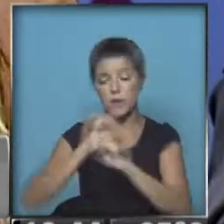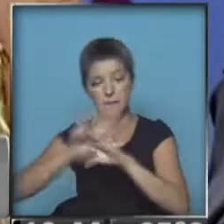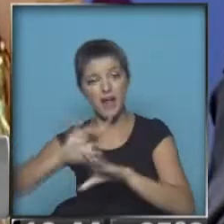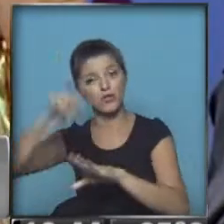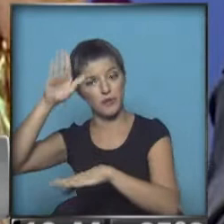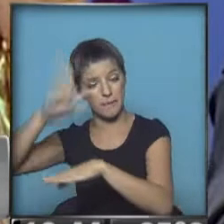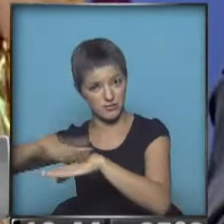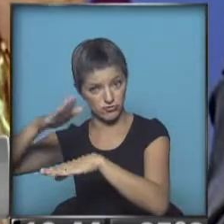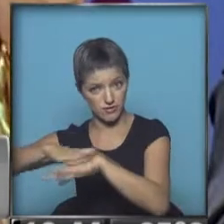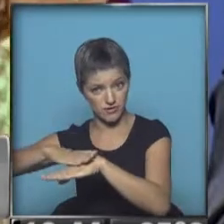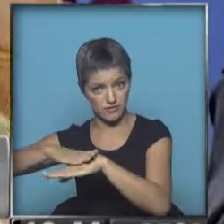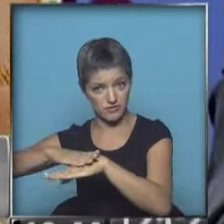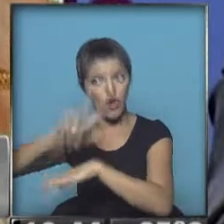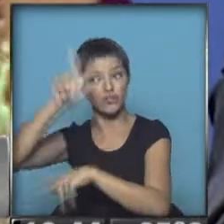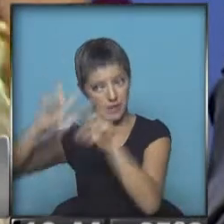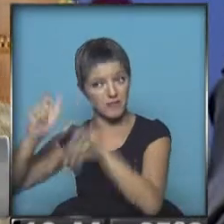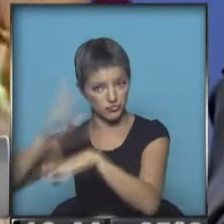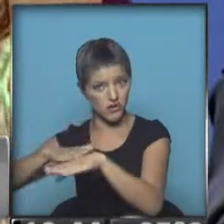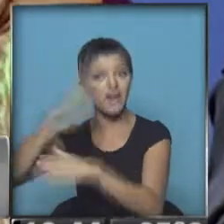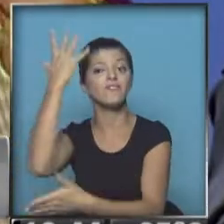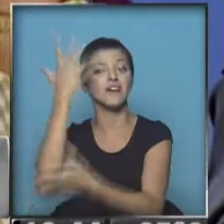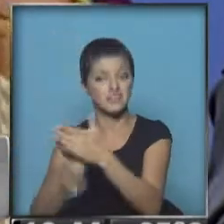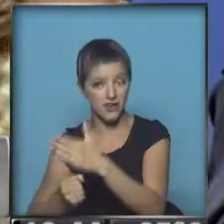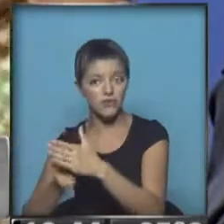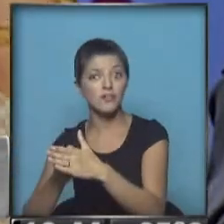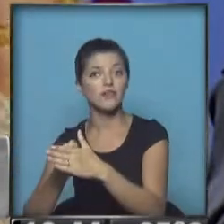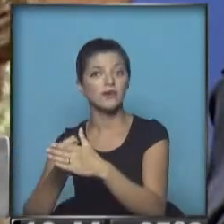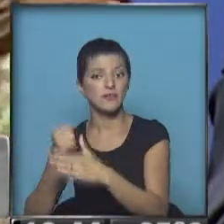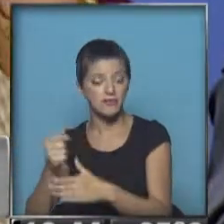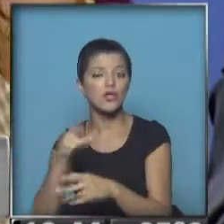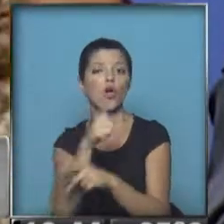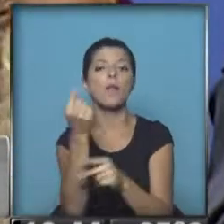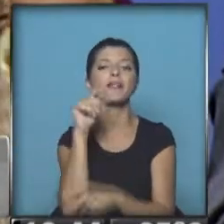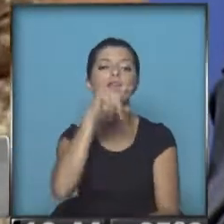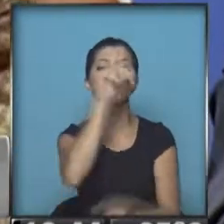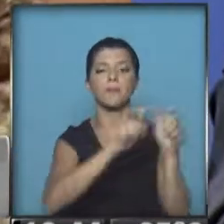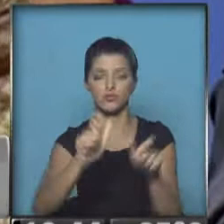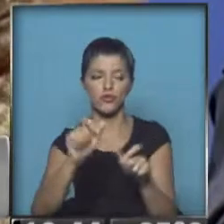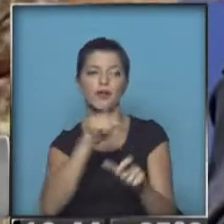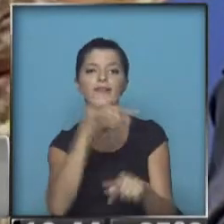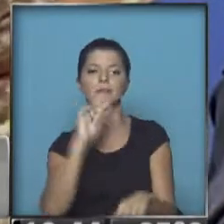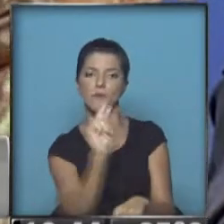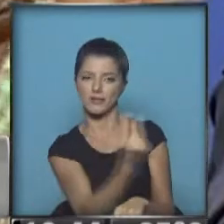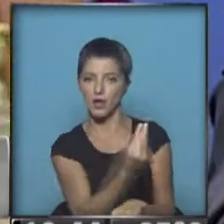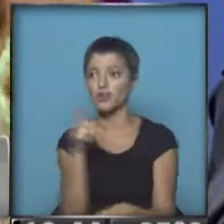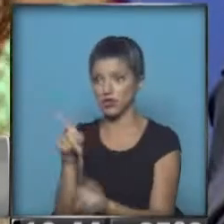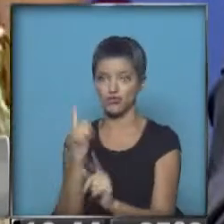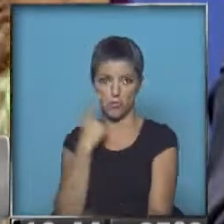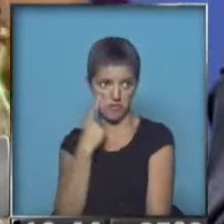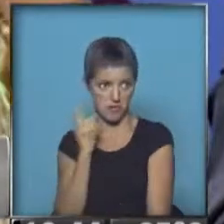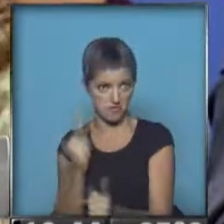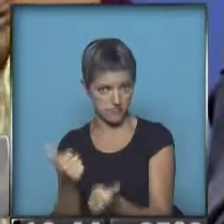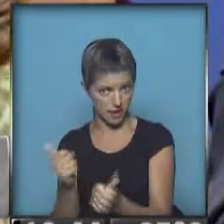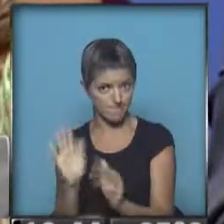Otros se equivocaron con la vida y con el patrimonio de los demás y ellos siguen viviendo muy bien. Esta es la